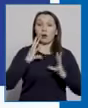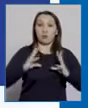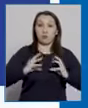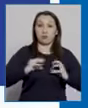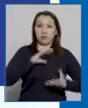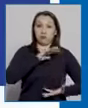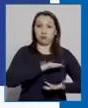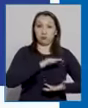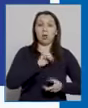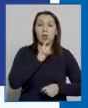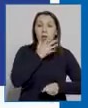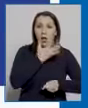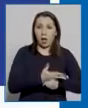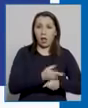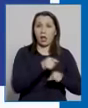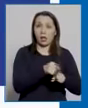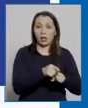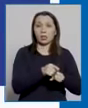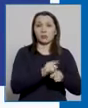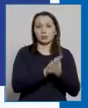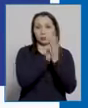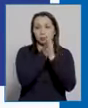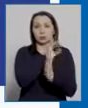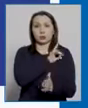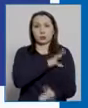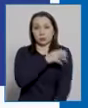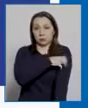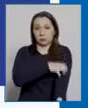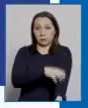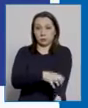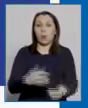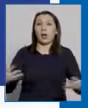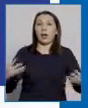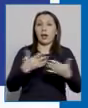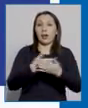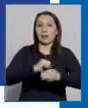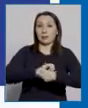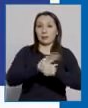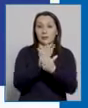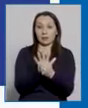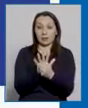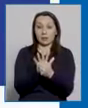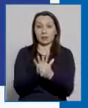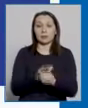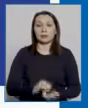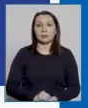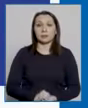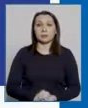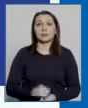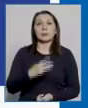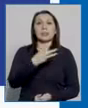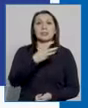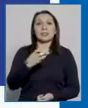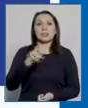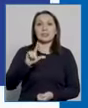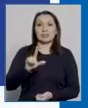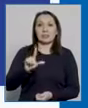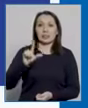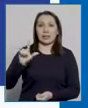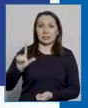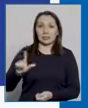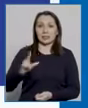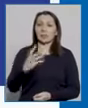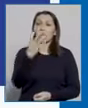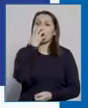se encuentran disponibles en todo el país, en la red COVID de nuestro país,